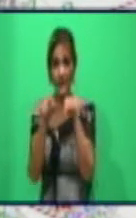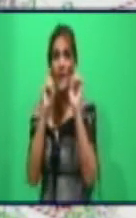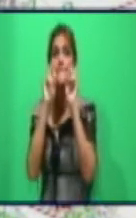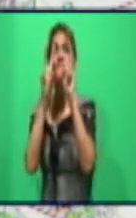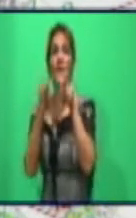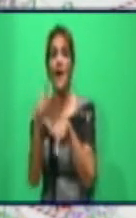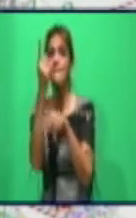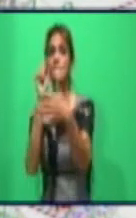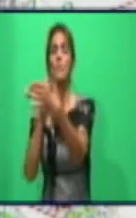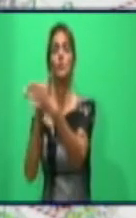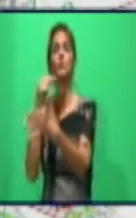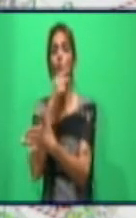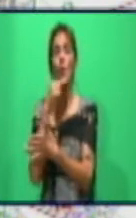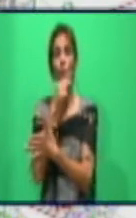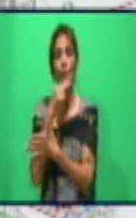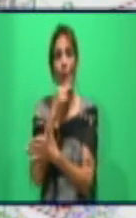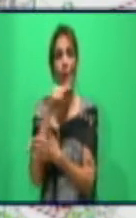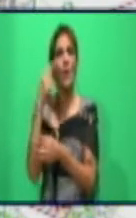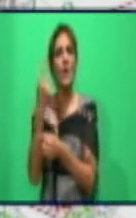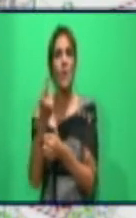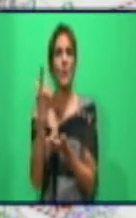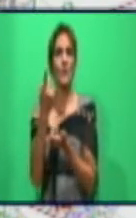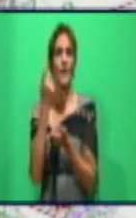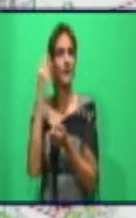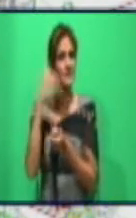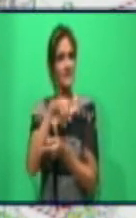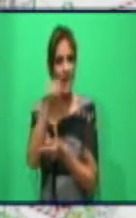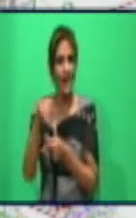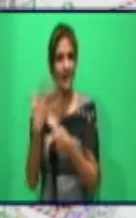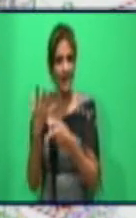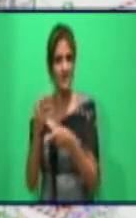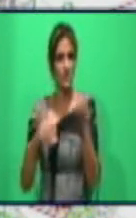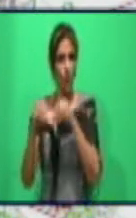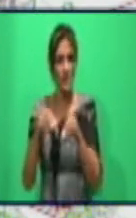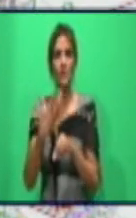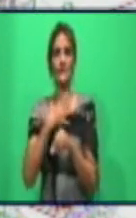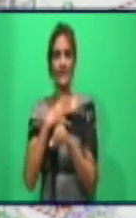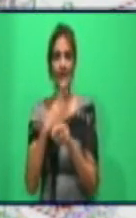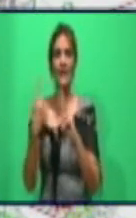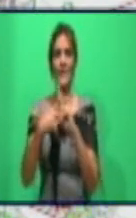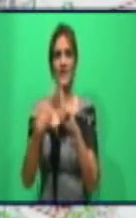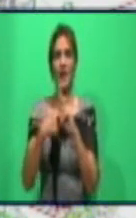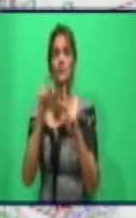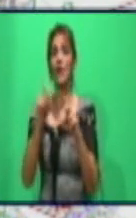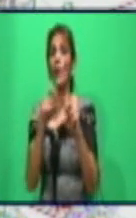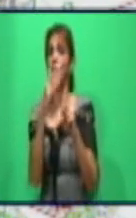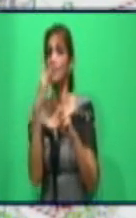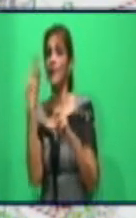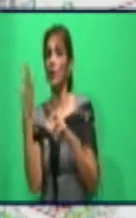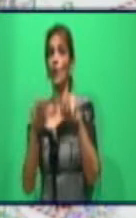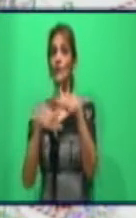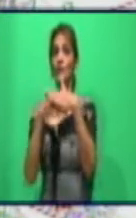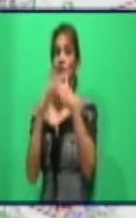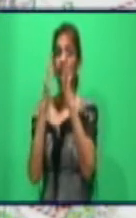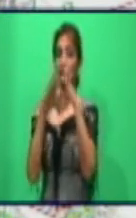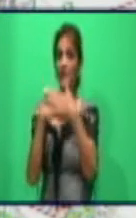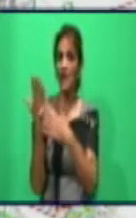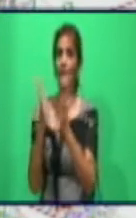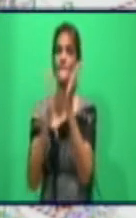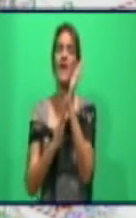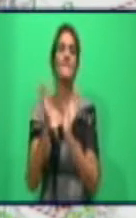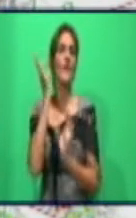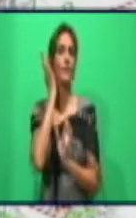una secuencia cronológica de lo que ha pasado en bayamo entre los primeros días de febrero y el día de hoy doctor doctor